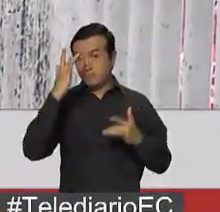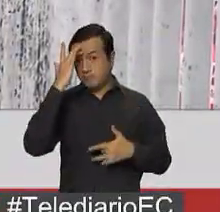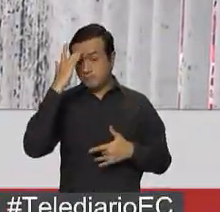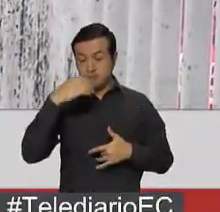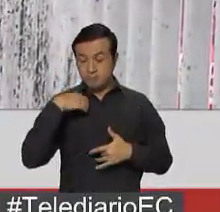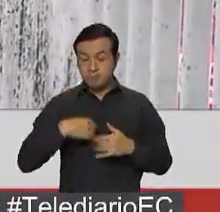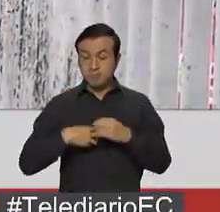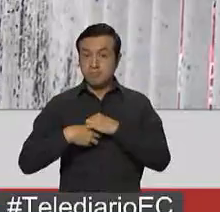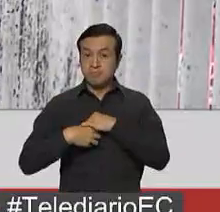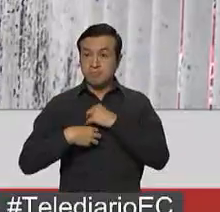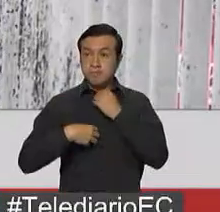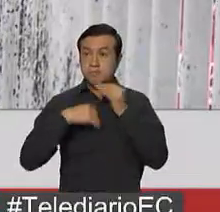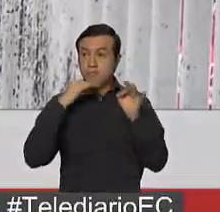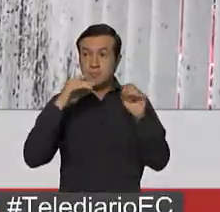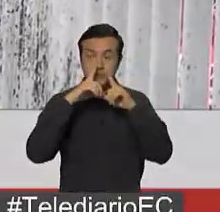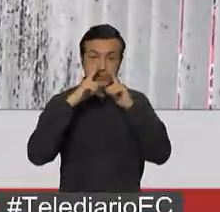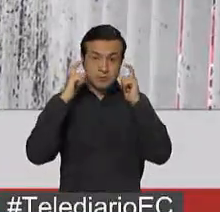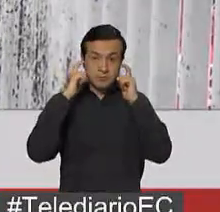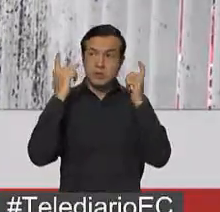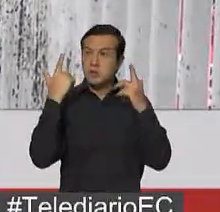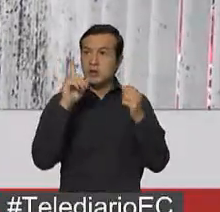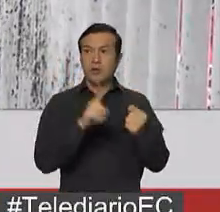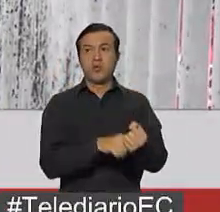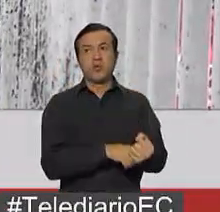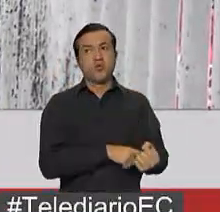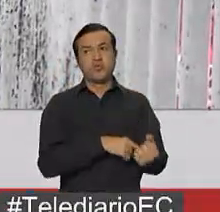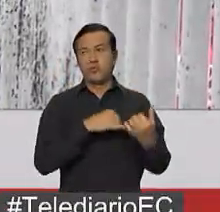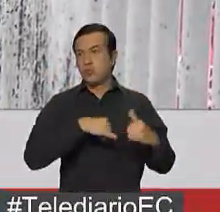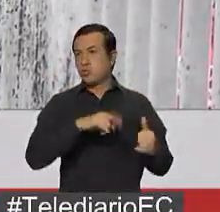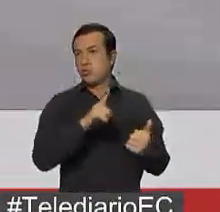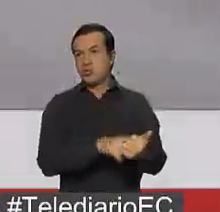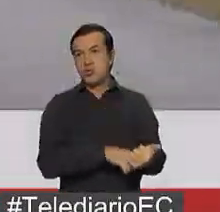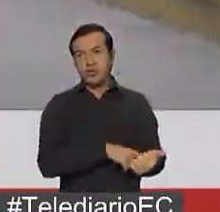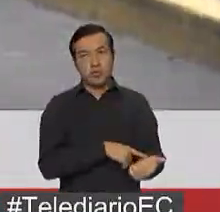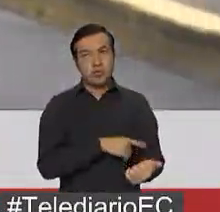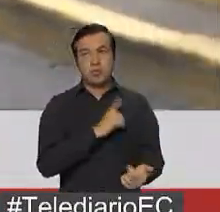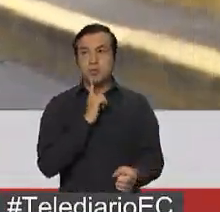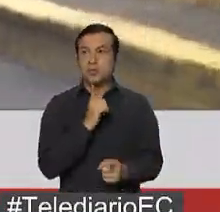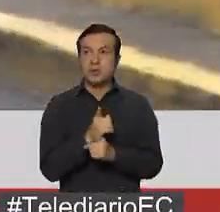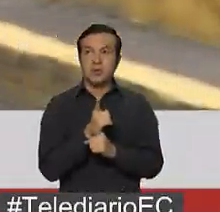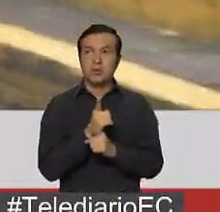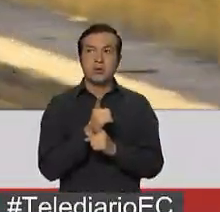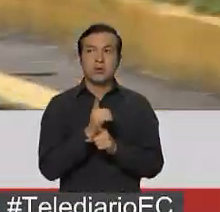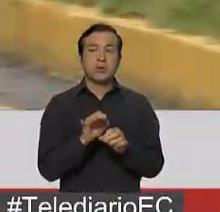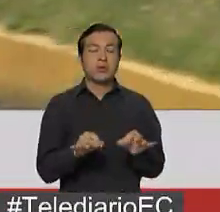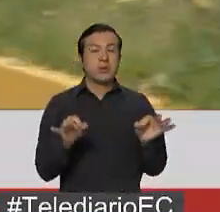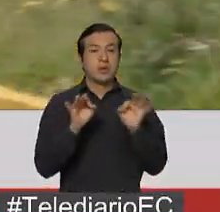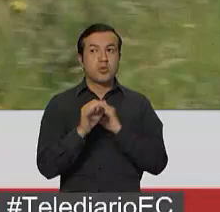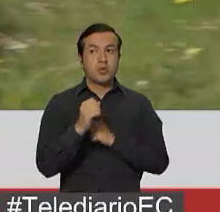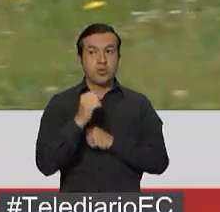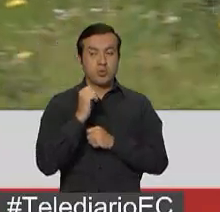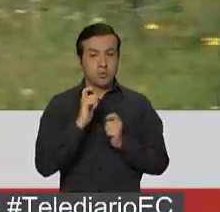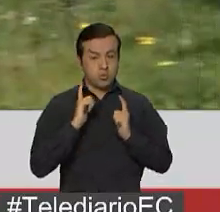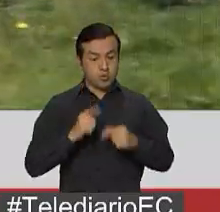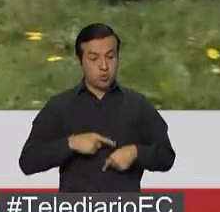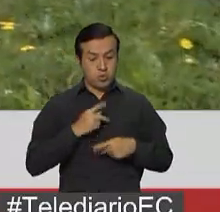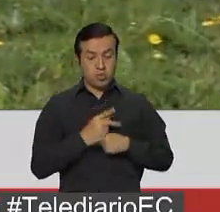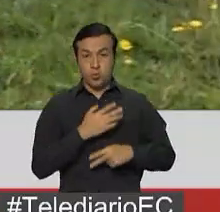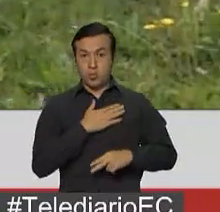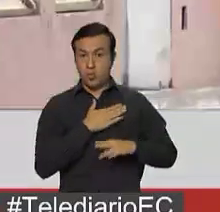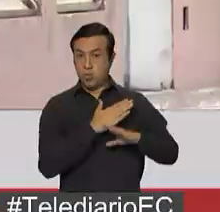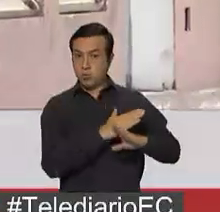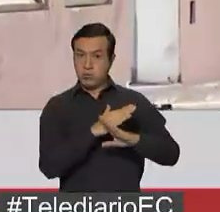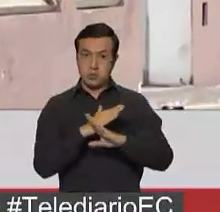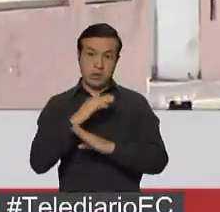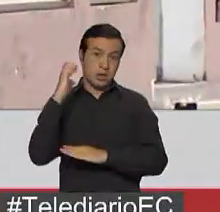la mascarilla o cubrebocas se ha convertido en un implemento de cuyo uso y buen manejo depende de nuestro buen estado de salud en